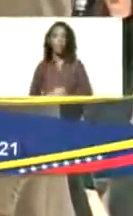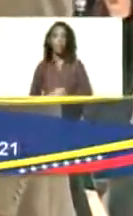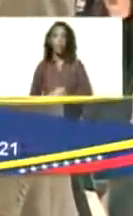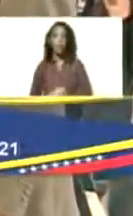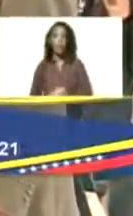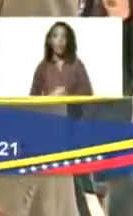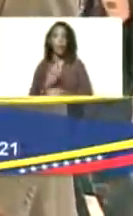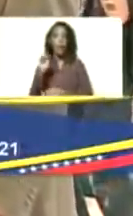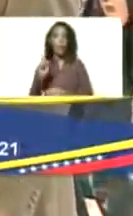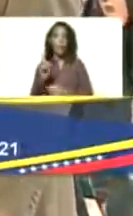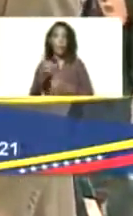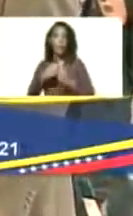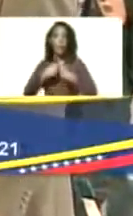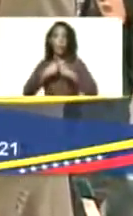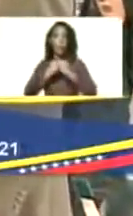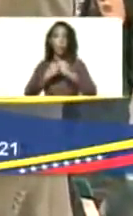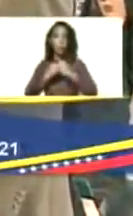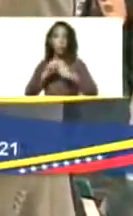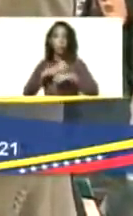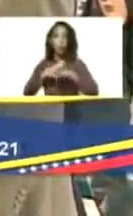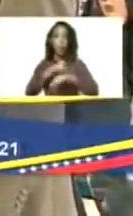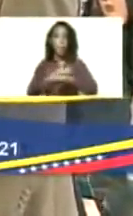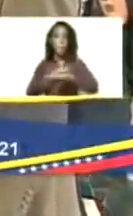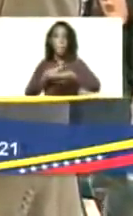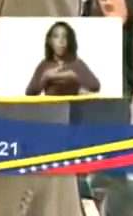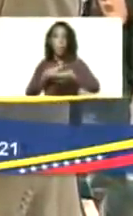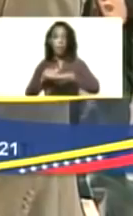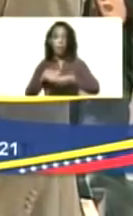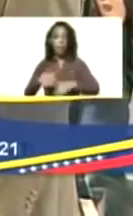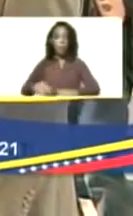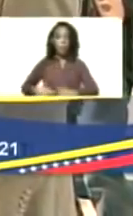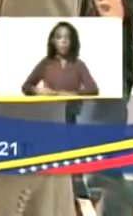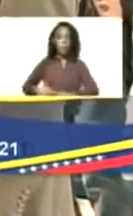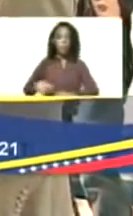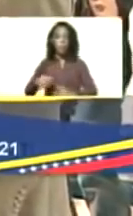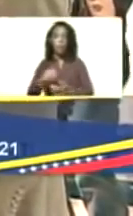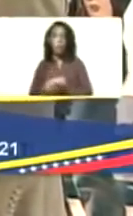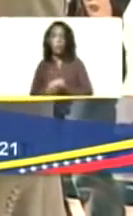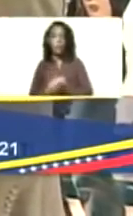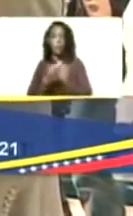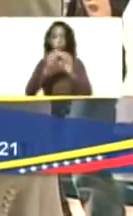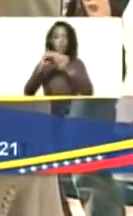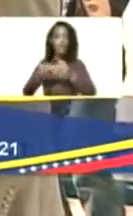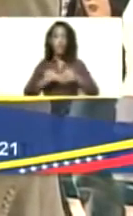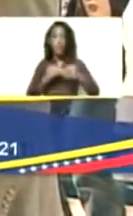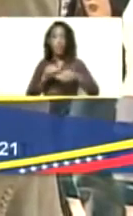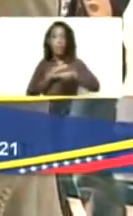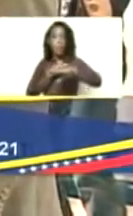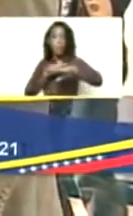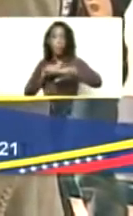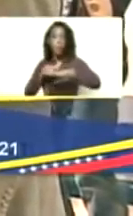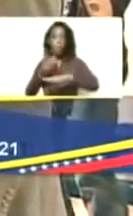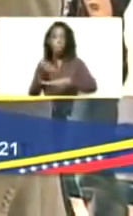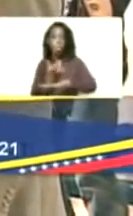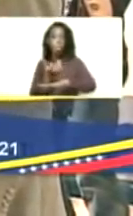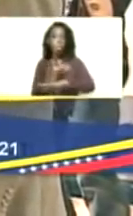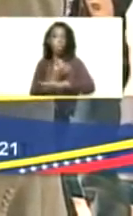del cartílago, regeneración de piel en úlceras de origen vascular y regeneración de piel en quemaduras.